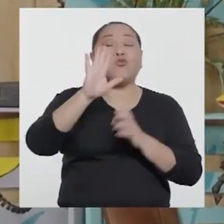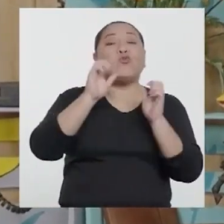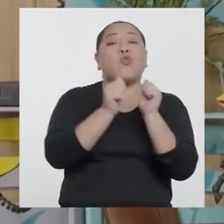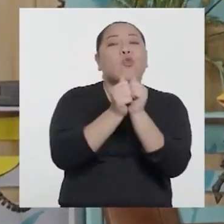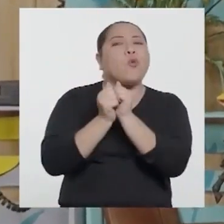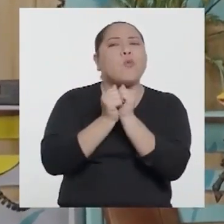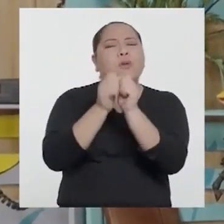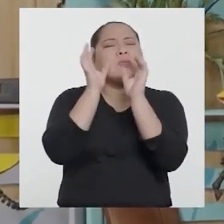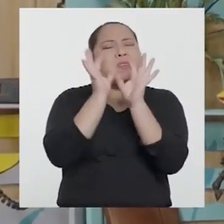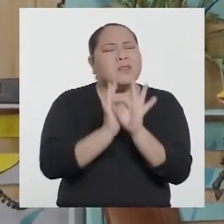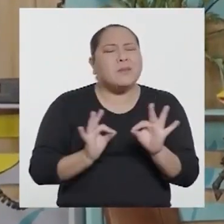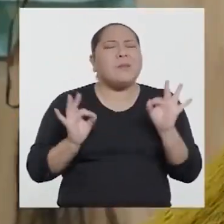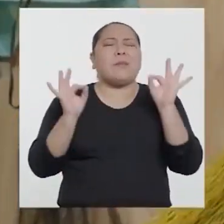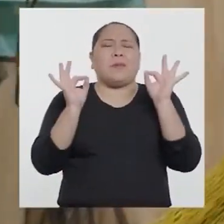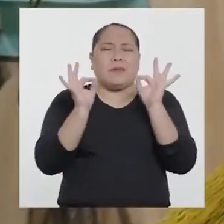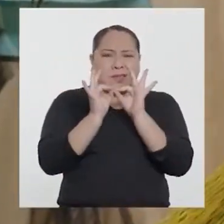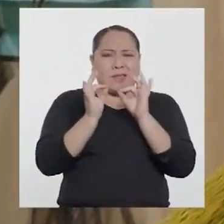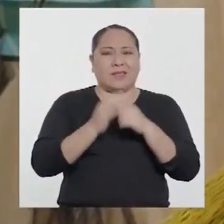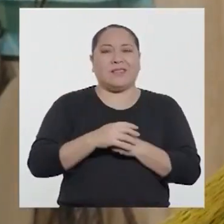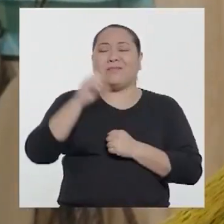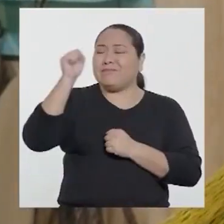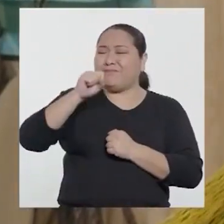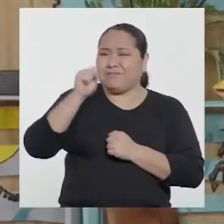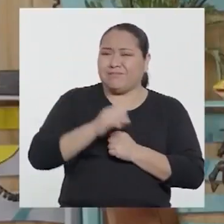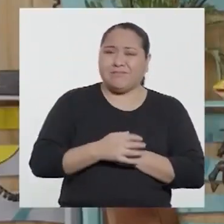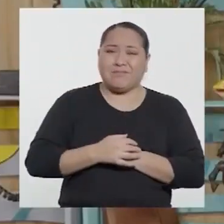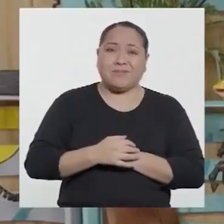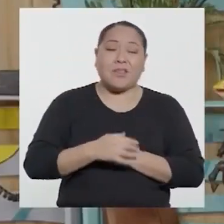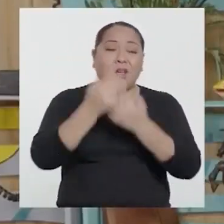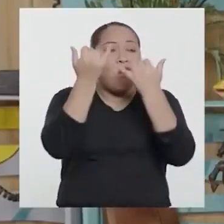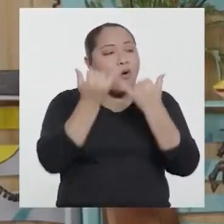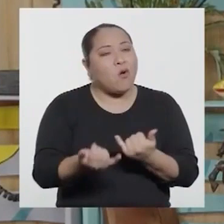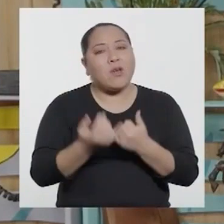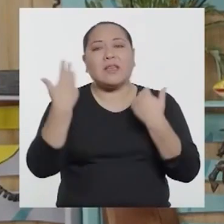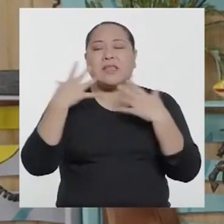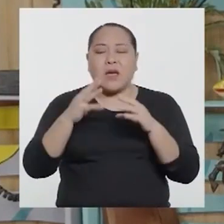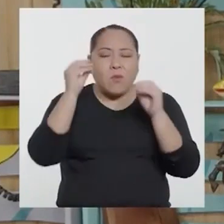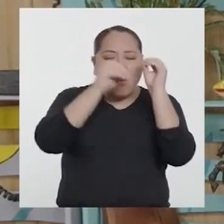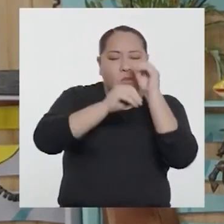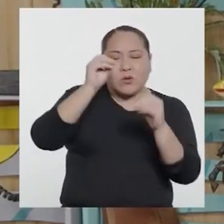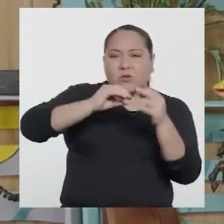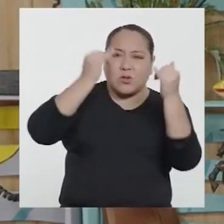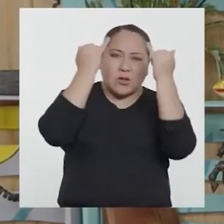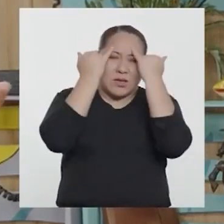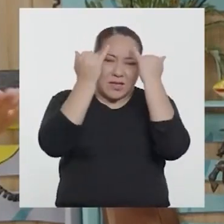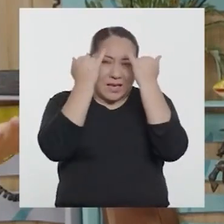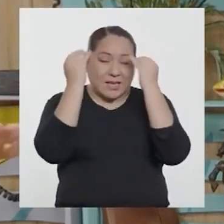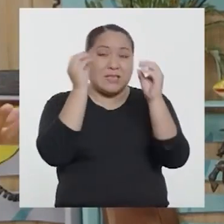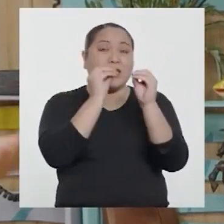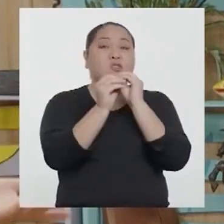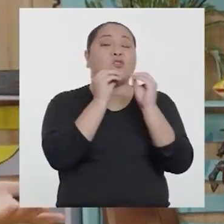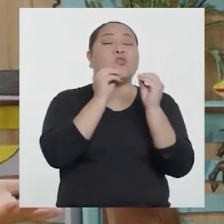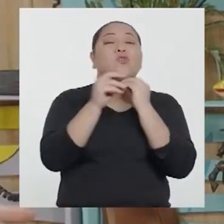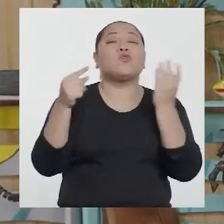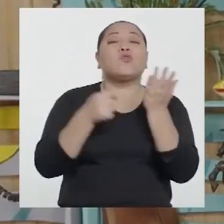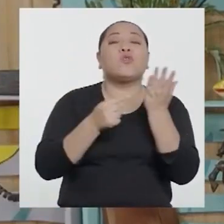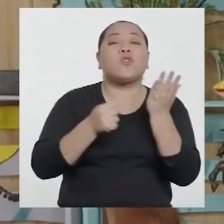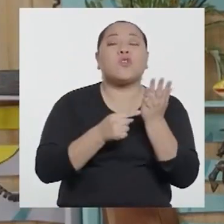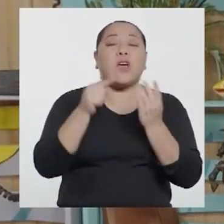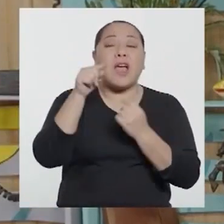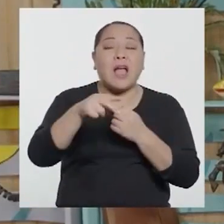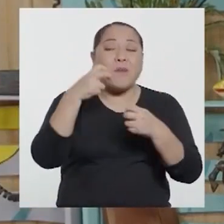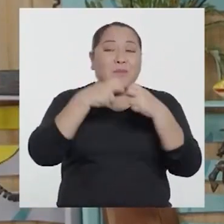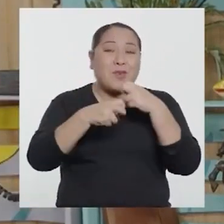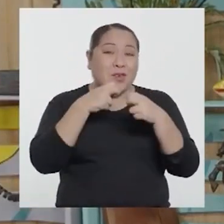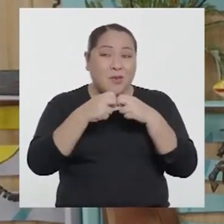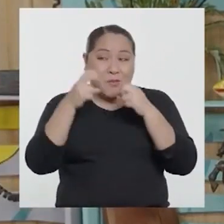compañía es muy importante. ¡Claro que sí! Hoy hemos propuesto una alternativa de solución tecnológica al